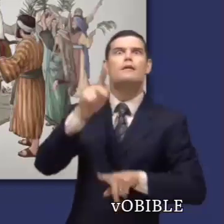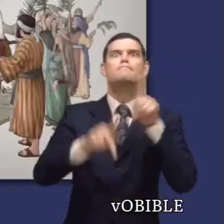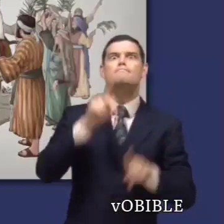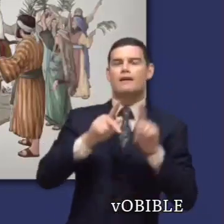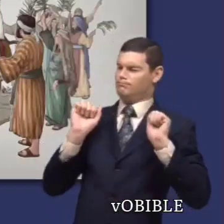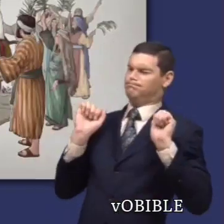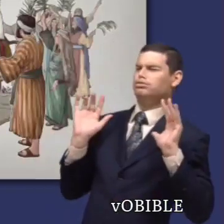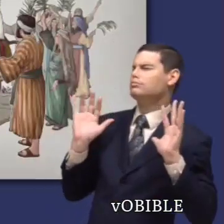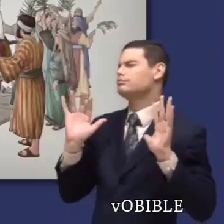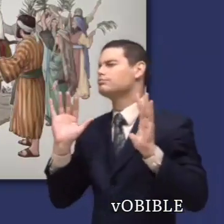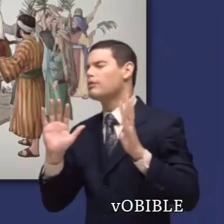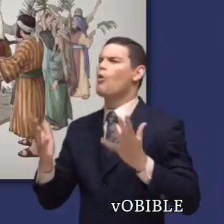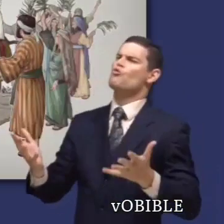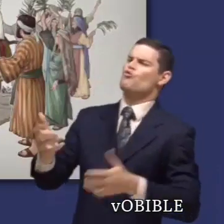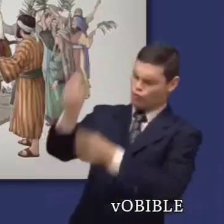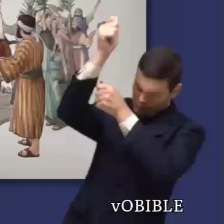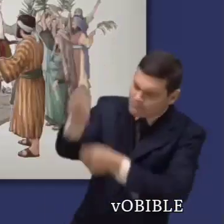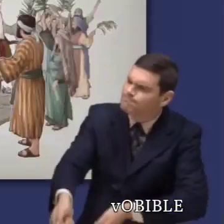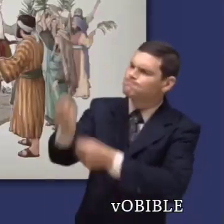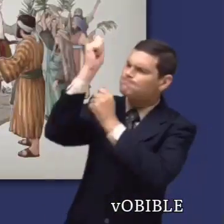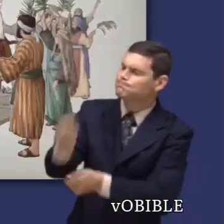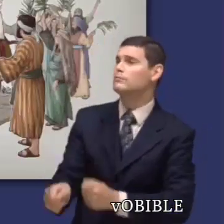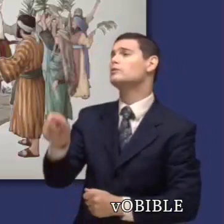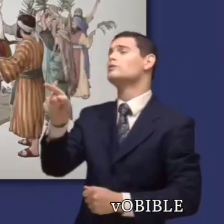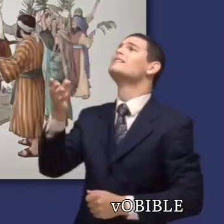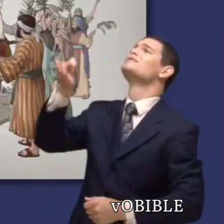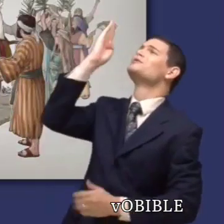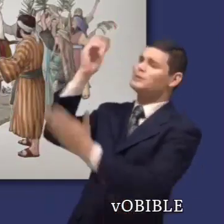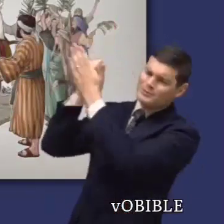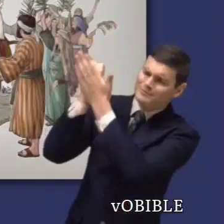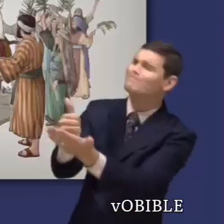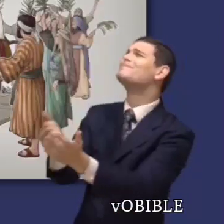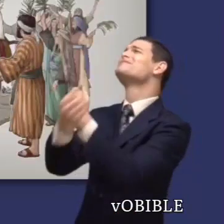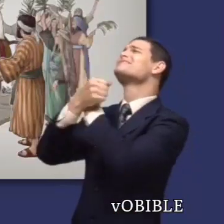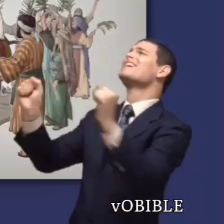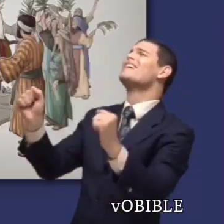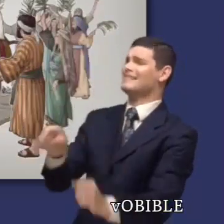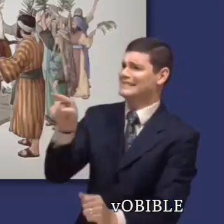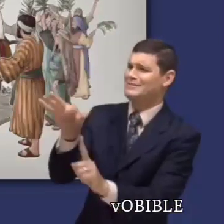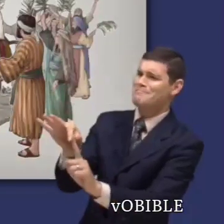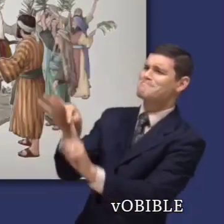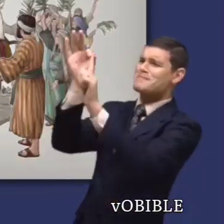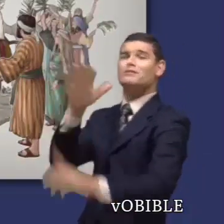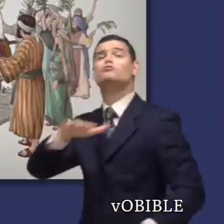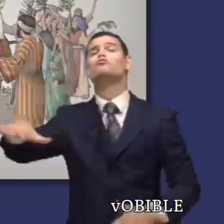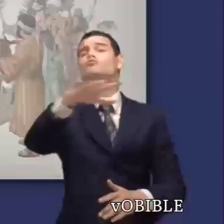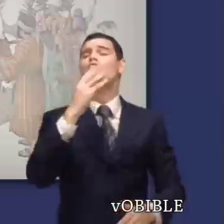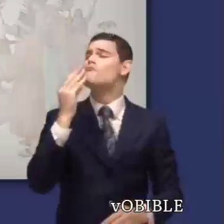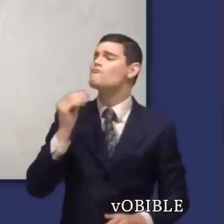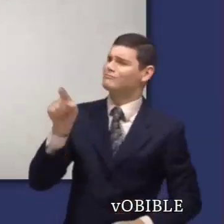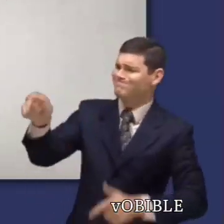palabras: «Salva, te rogamos, bendito es el que viene en el nombre de Jehová, sí, el Rey de Israel».